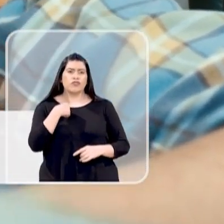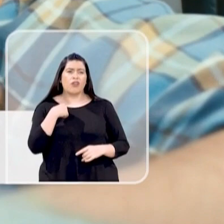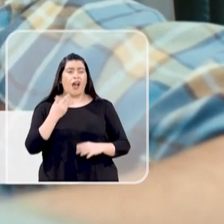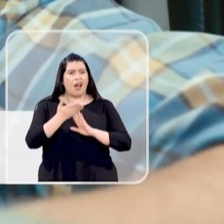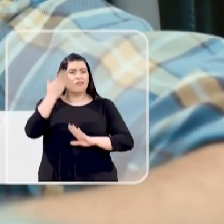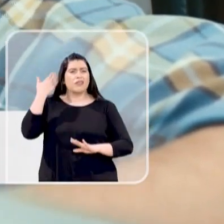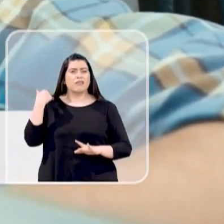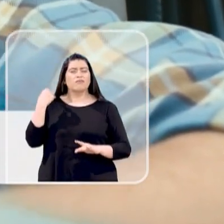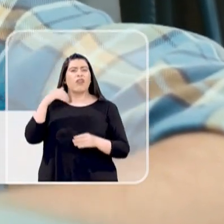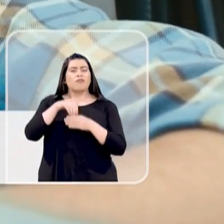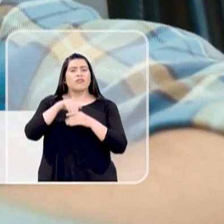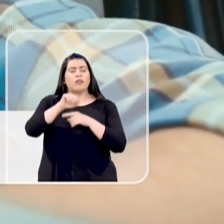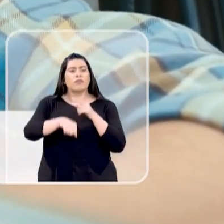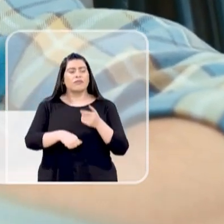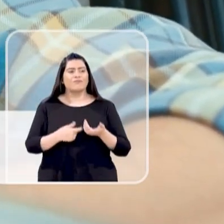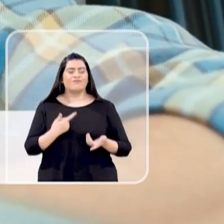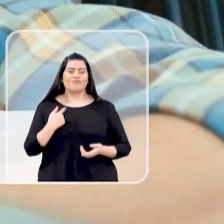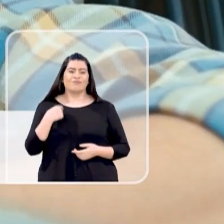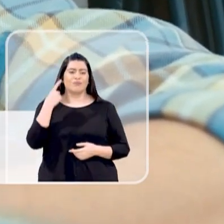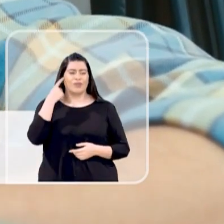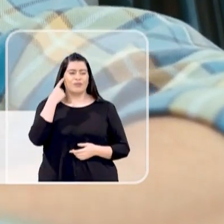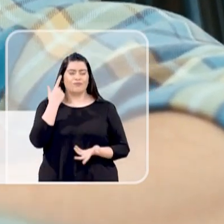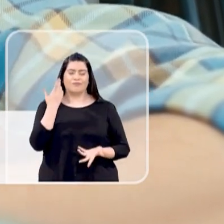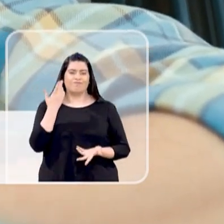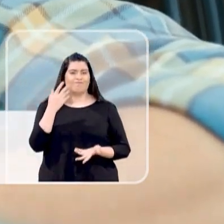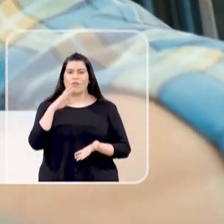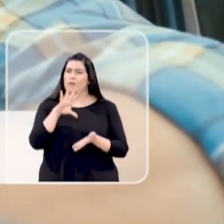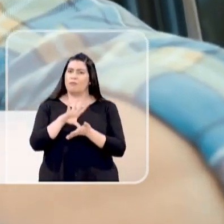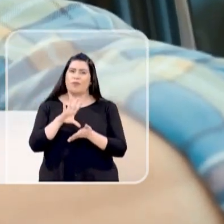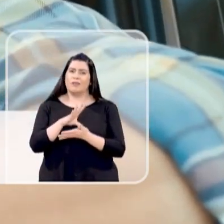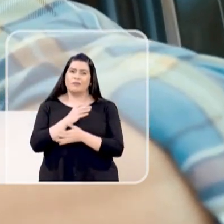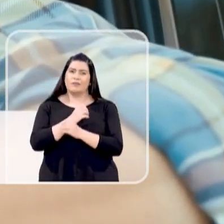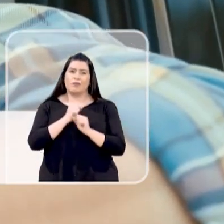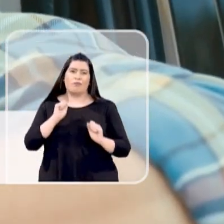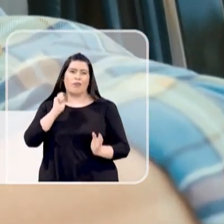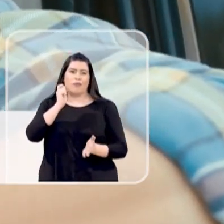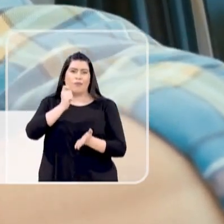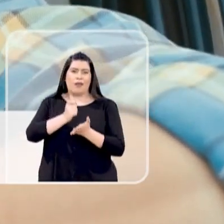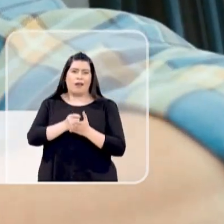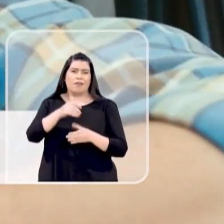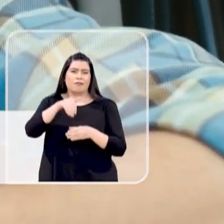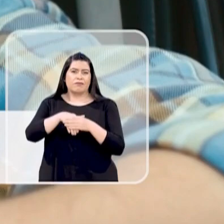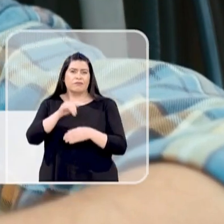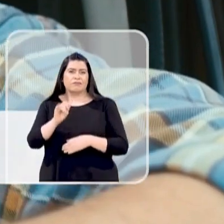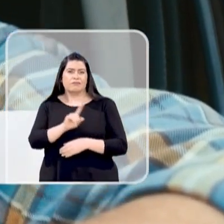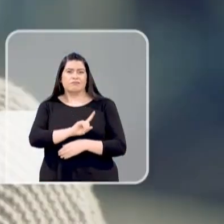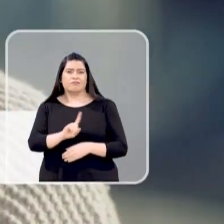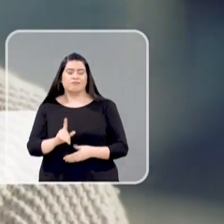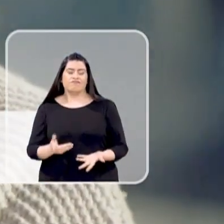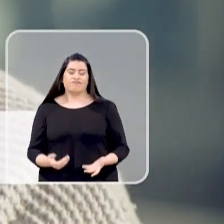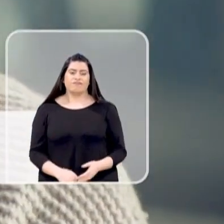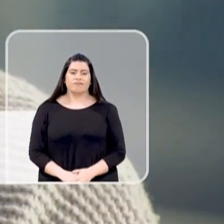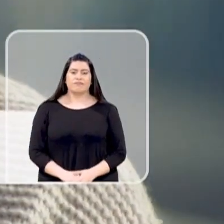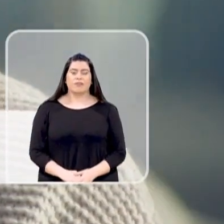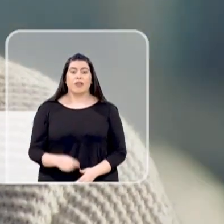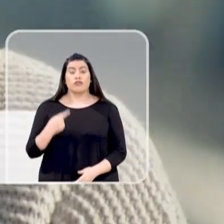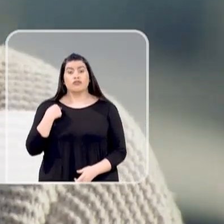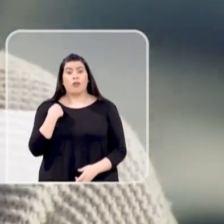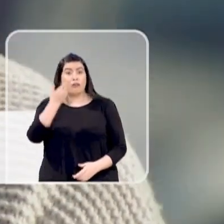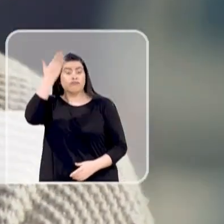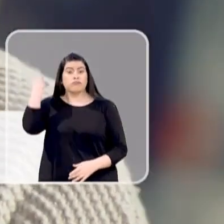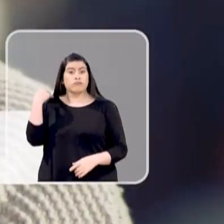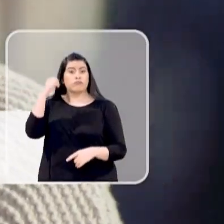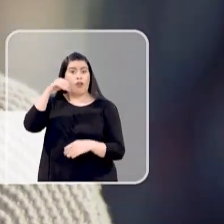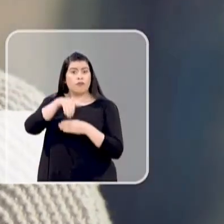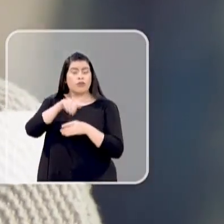Yo iba a votar apruebo, pero creo que el país no está en condiciones de pagar un plebiscito. Yo iba a